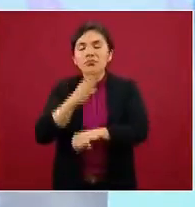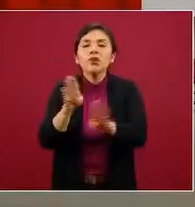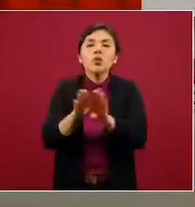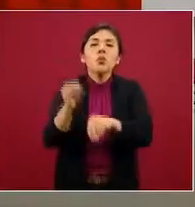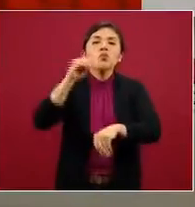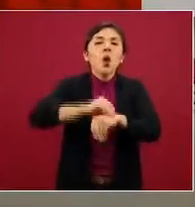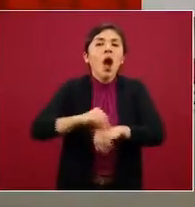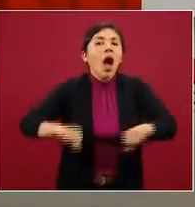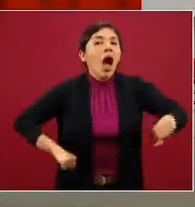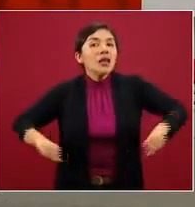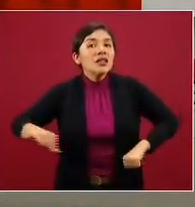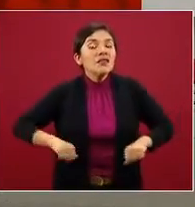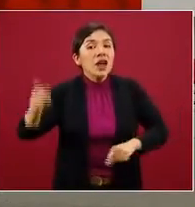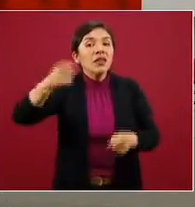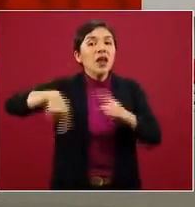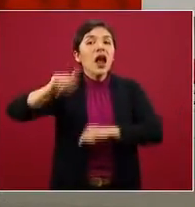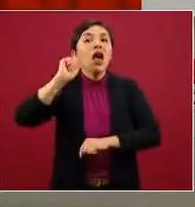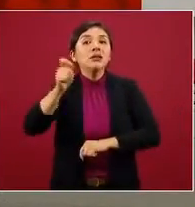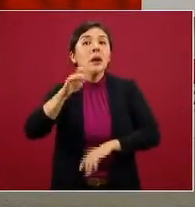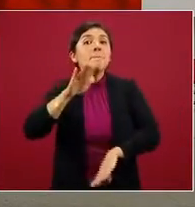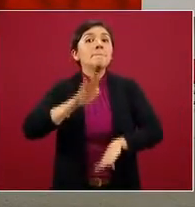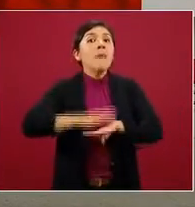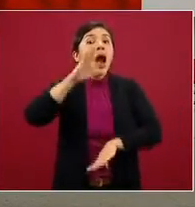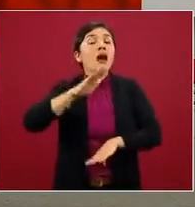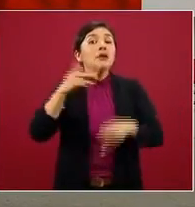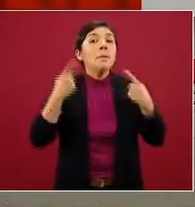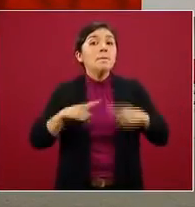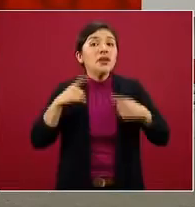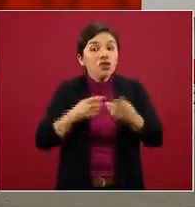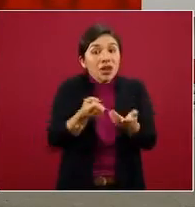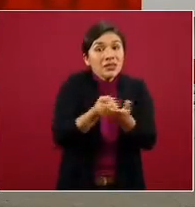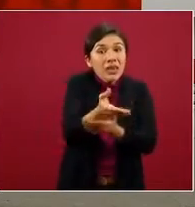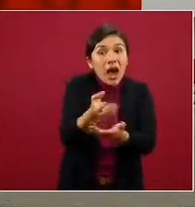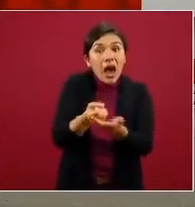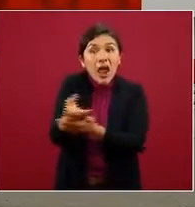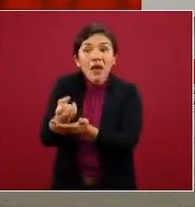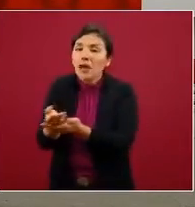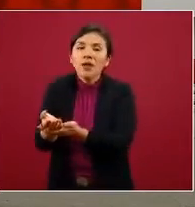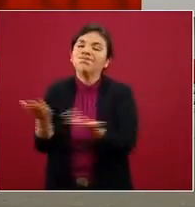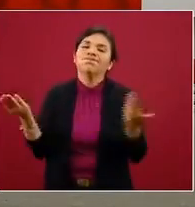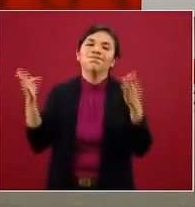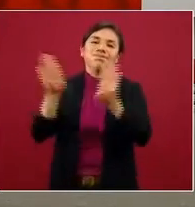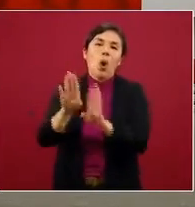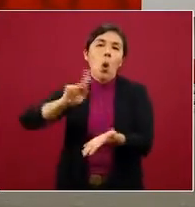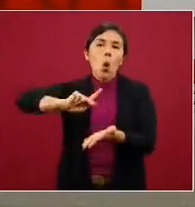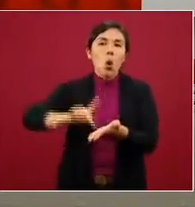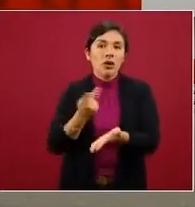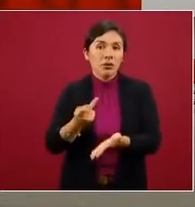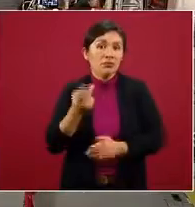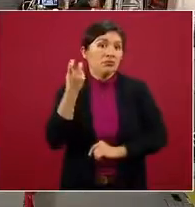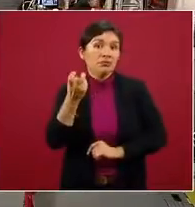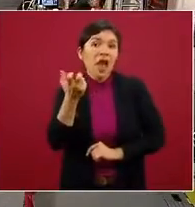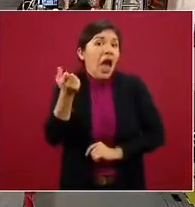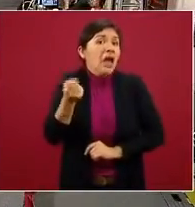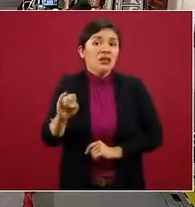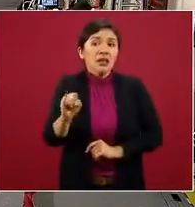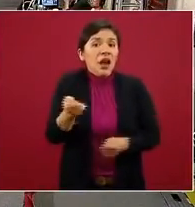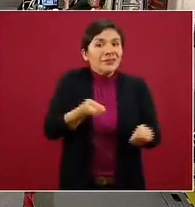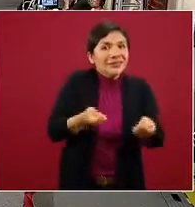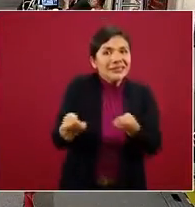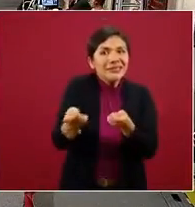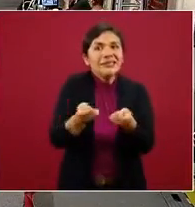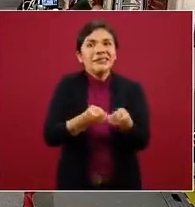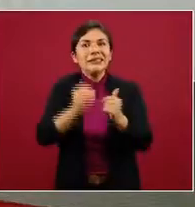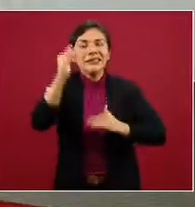empezando por aquellas actividades que implican la mayor cantidad de personas en el espacio público. Entonces, esa es la lógica del manejo